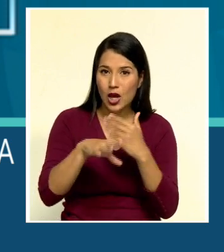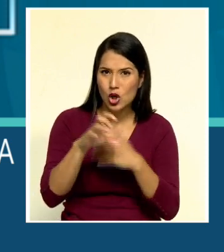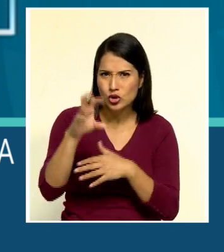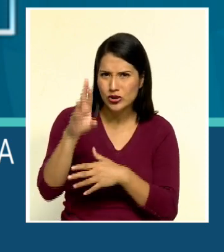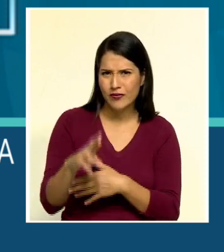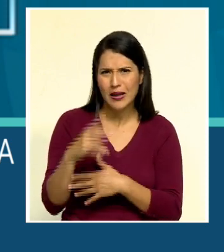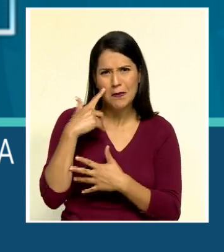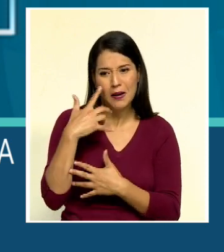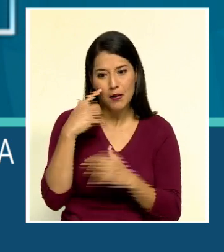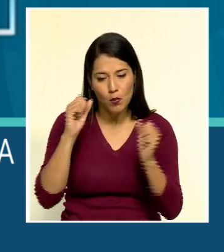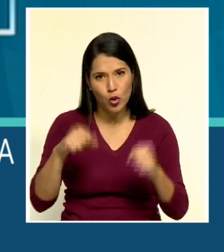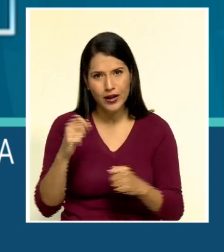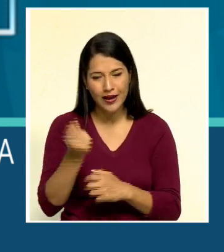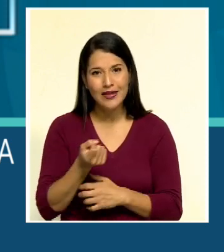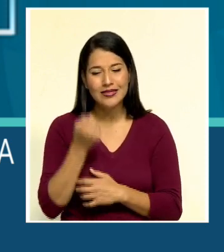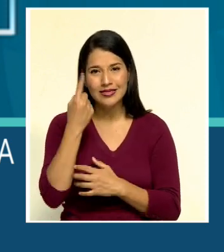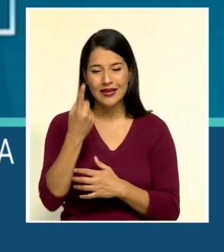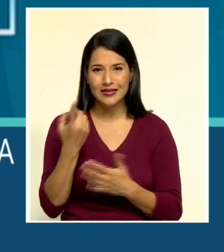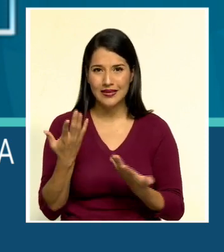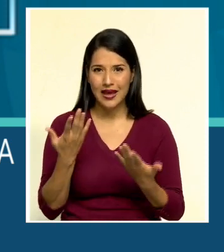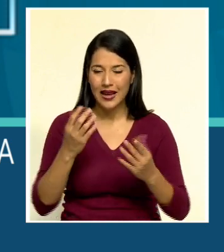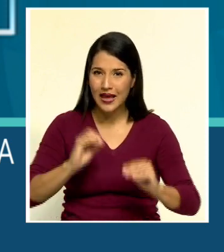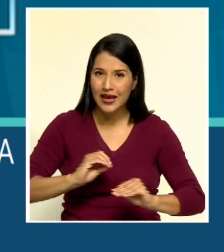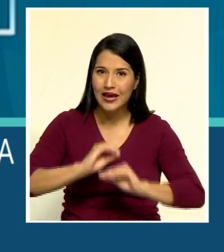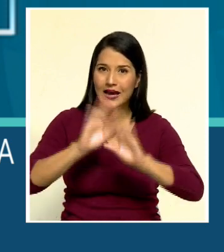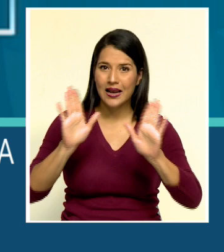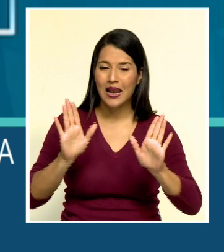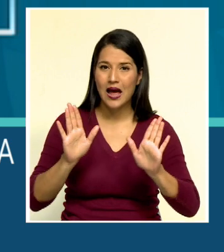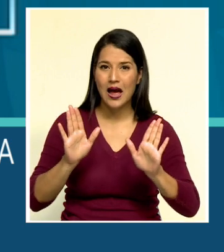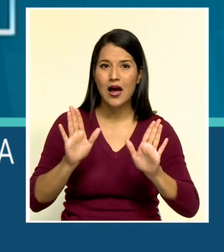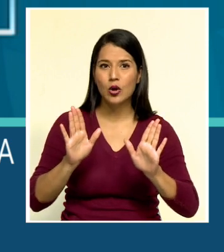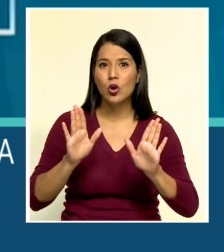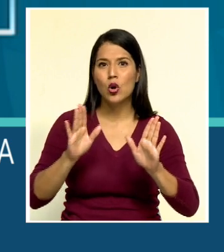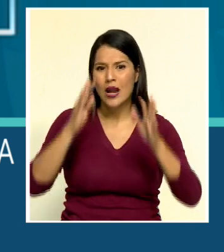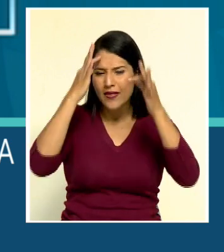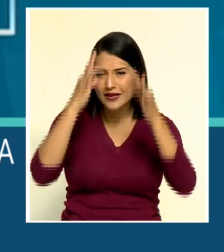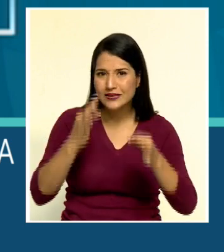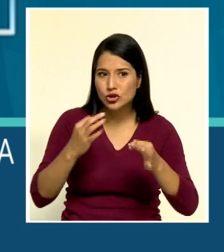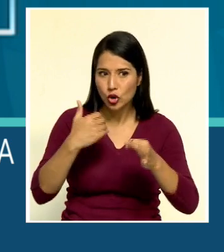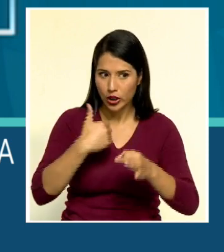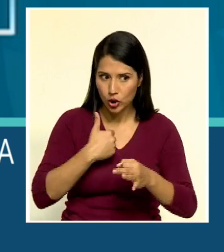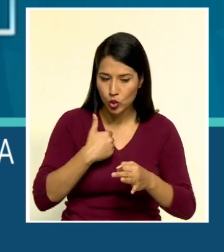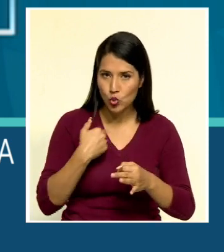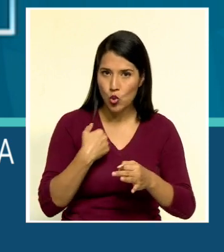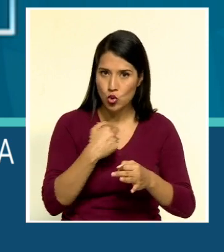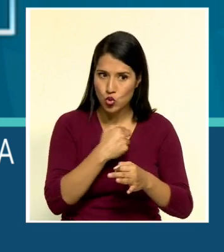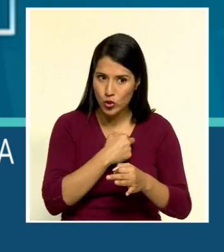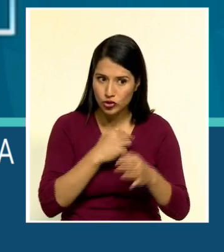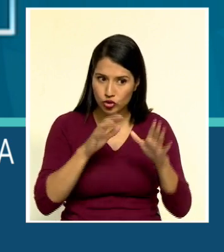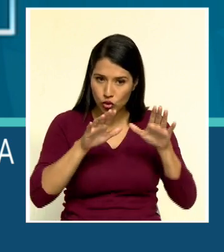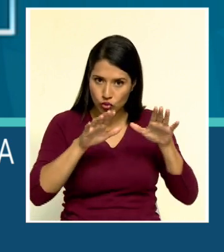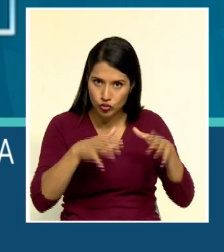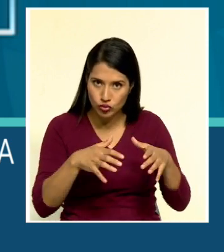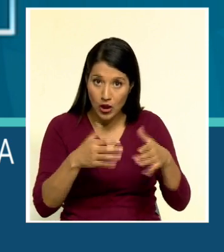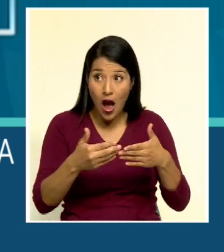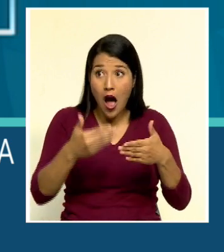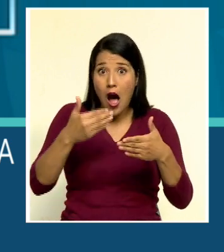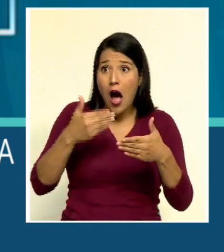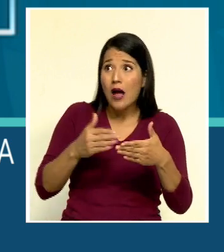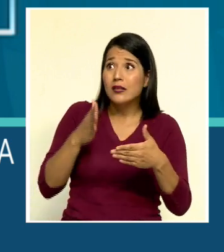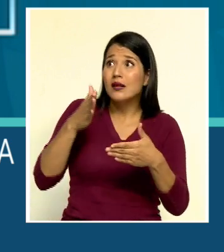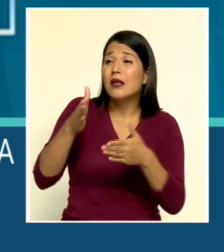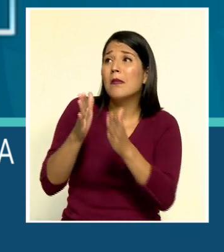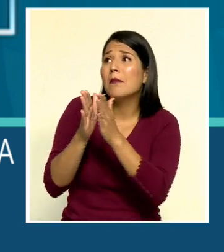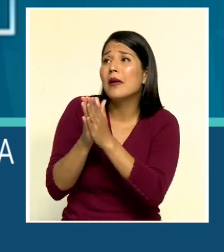a cabalidad los alcances de la resolución del panel antes de salir a ofrecerle disculpas a